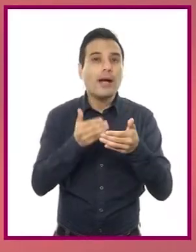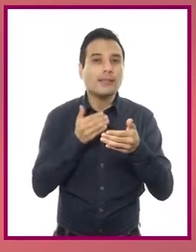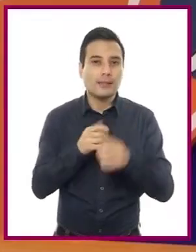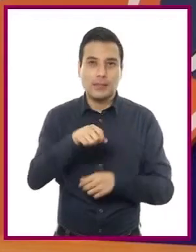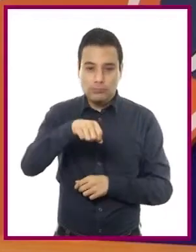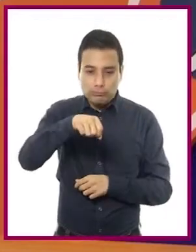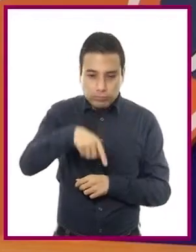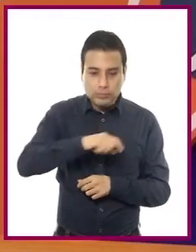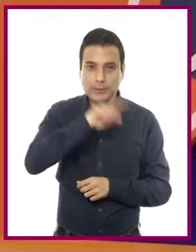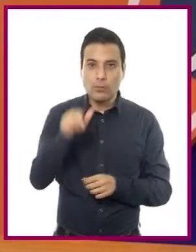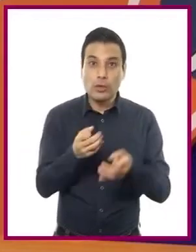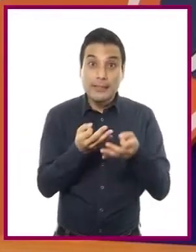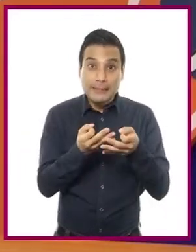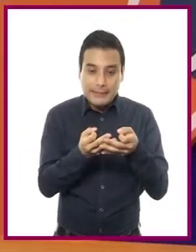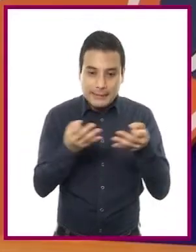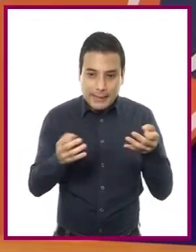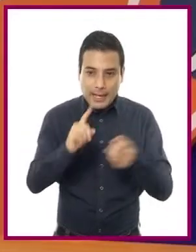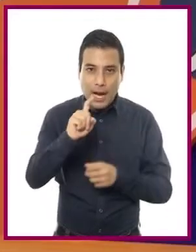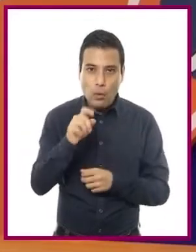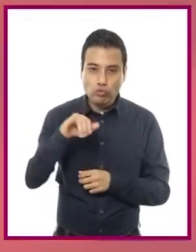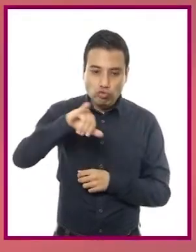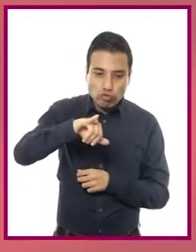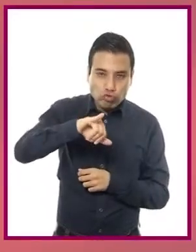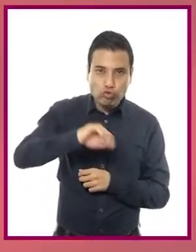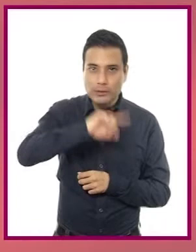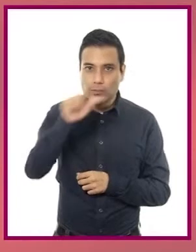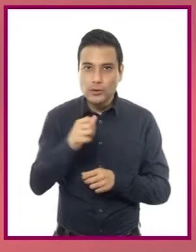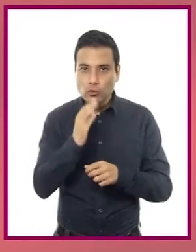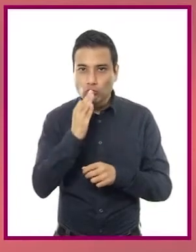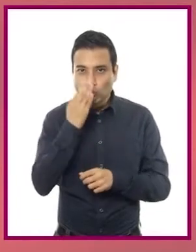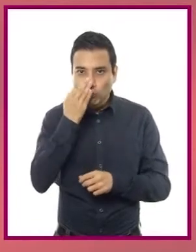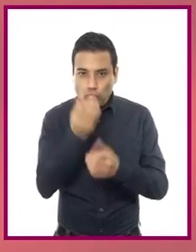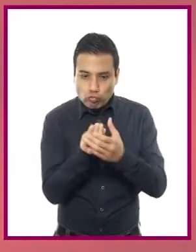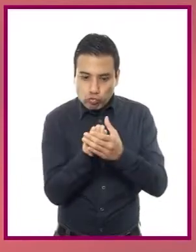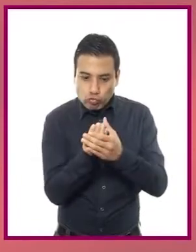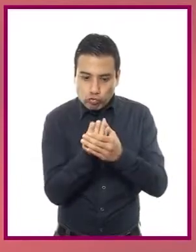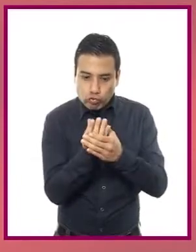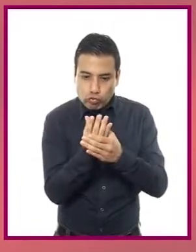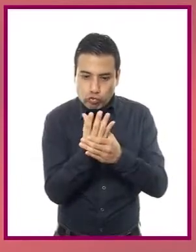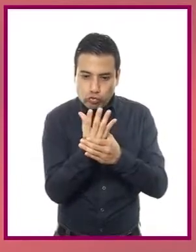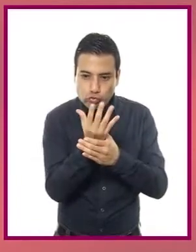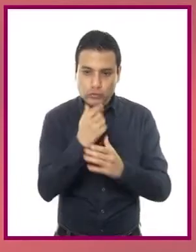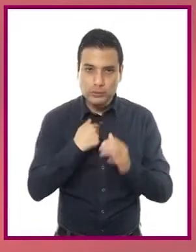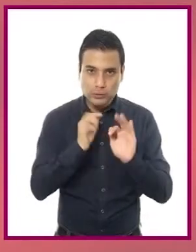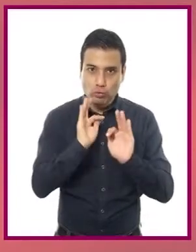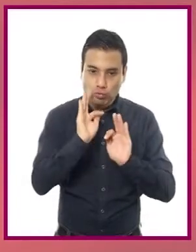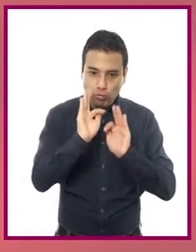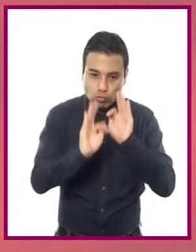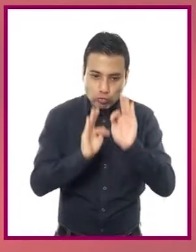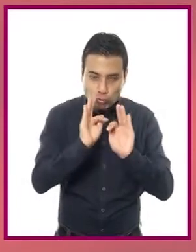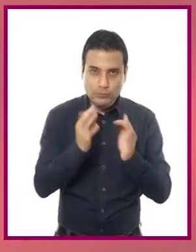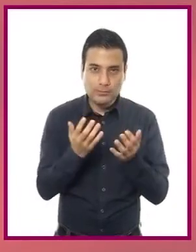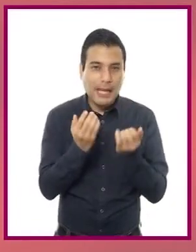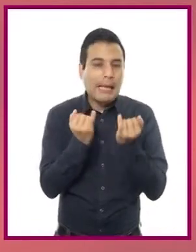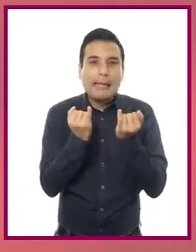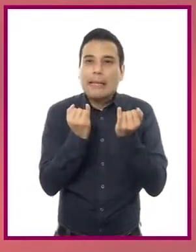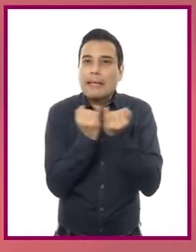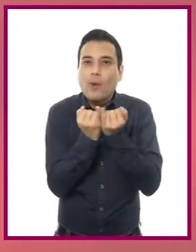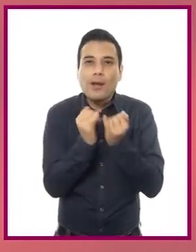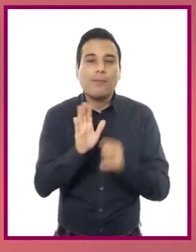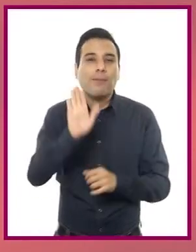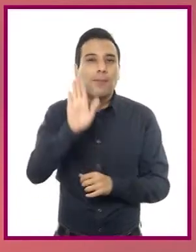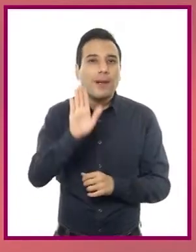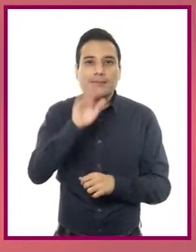la tierra y mantener con vida la flor que nacerá después de un tiempo. La amistad es un